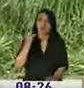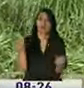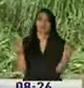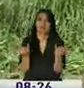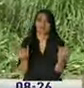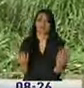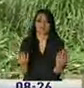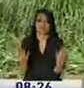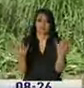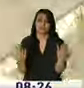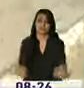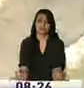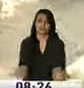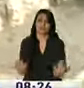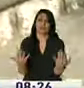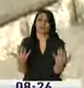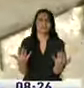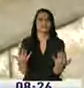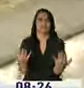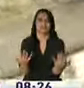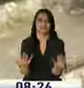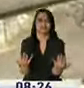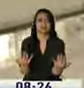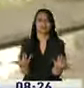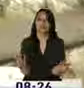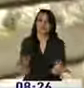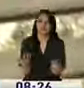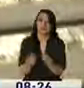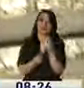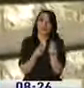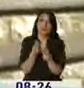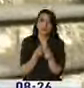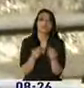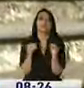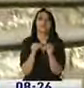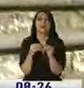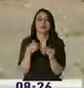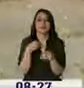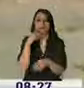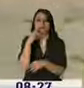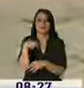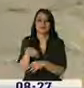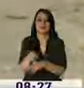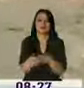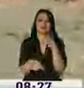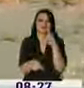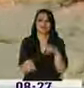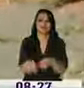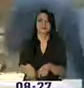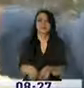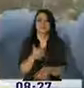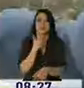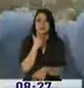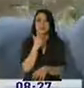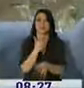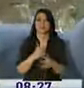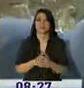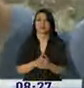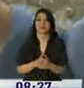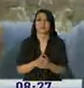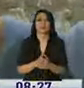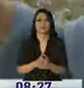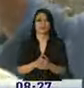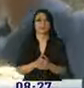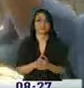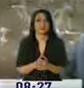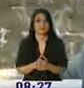están crecidas y esto ha ayudado a que exista animales poco deseables. Crecimiento de las hierbas viene